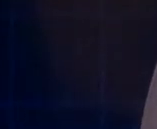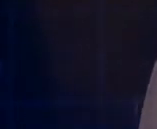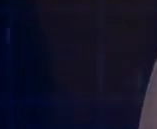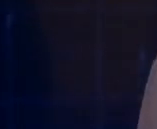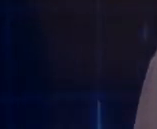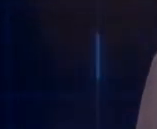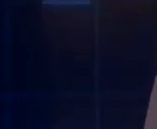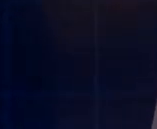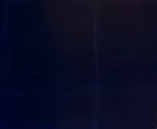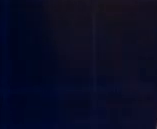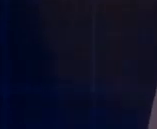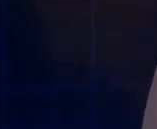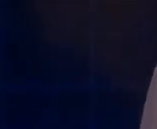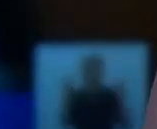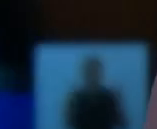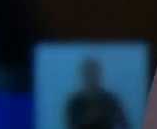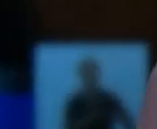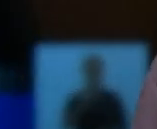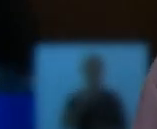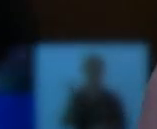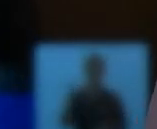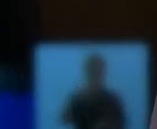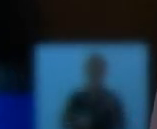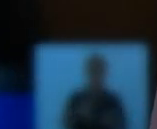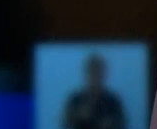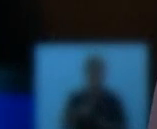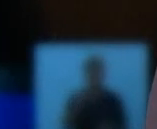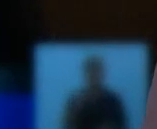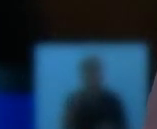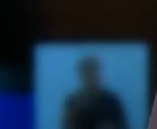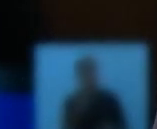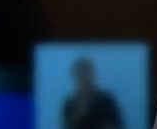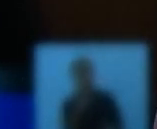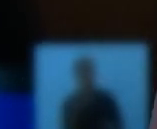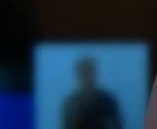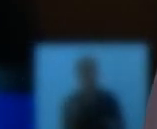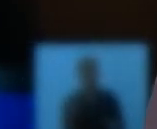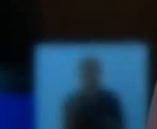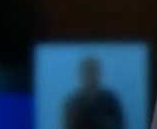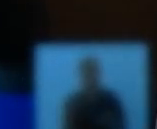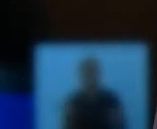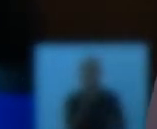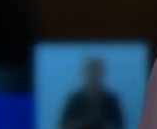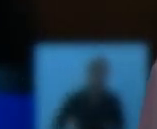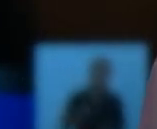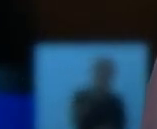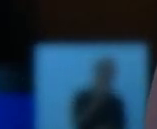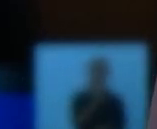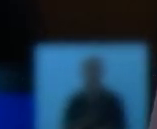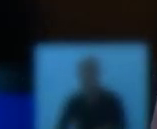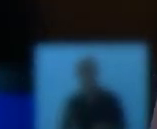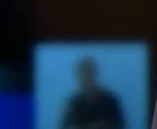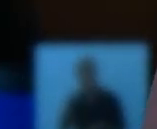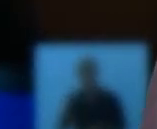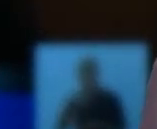debate es un formato bastante cuidado, donde habían pocas interacciones directas y salvo que alguien comete un error bastante grande y digamos que genera alguna